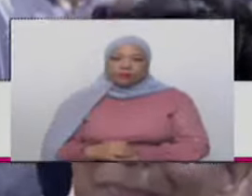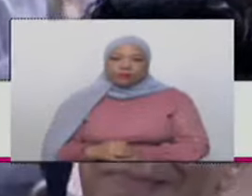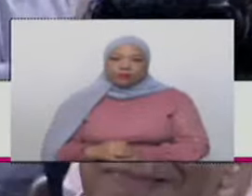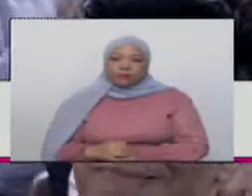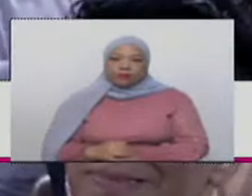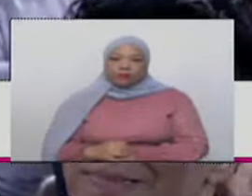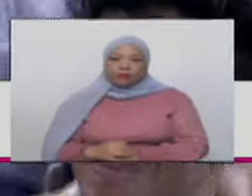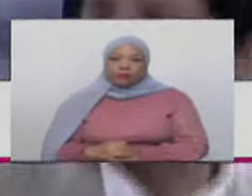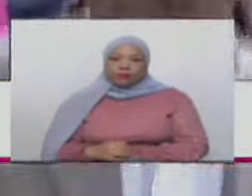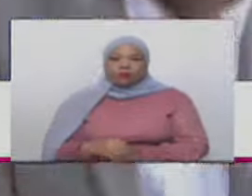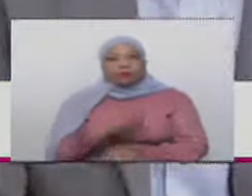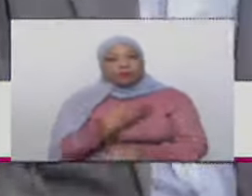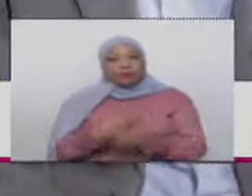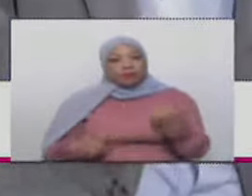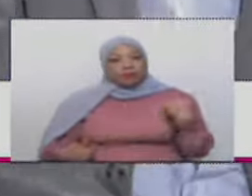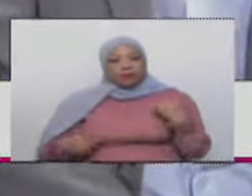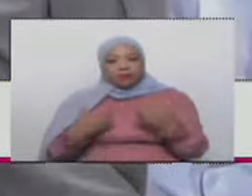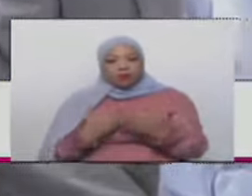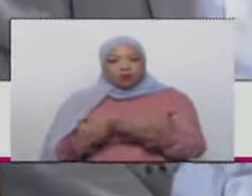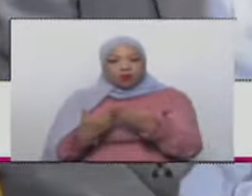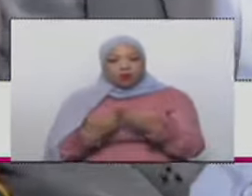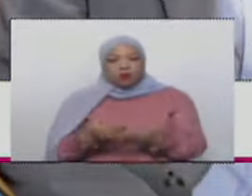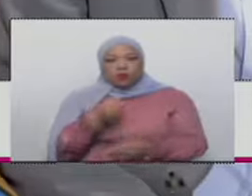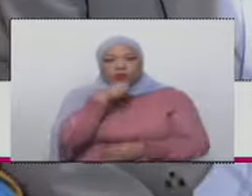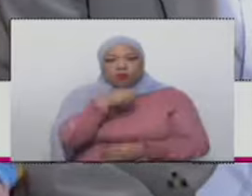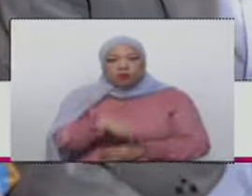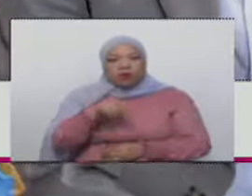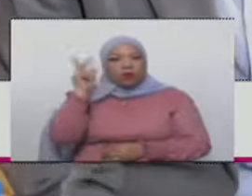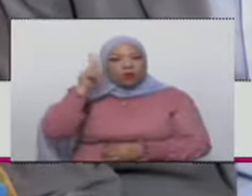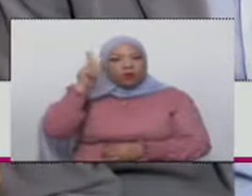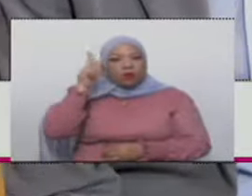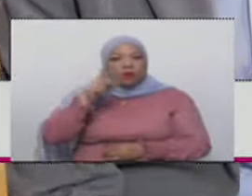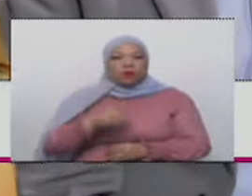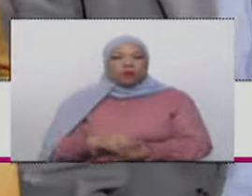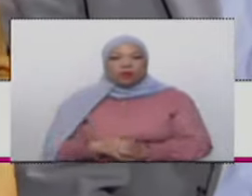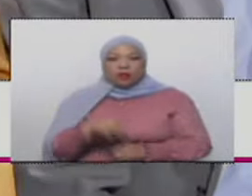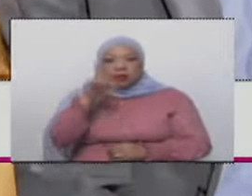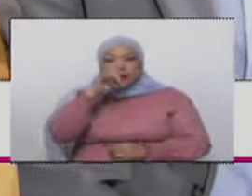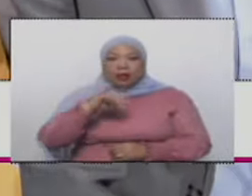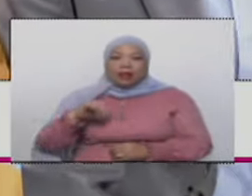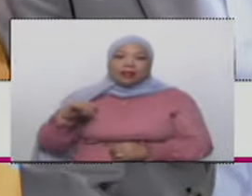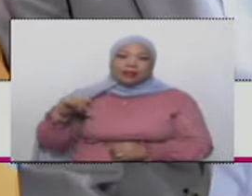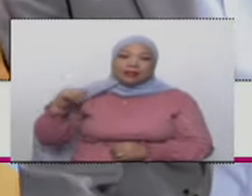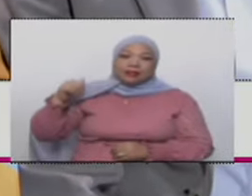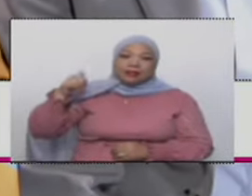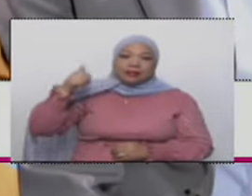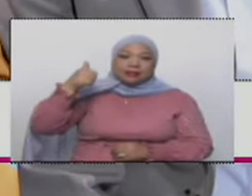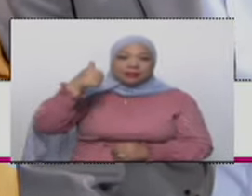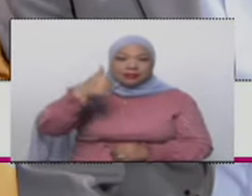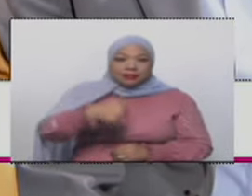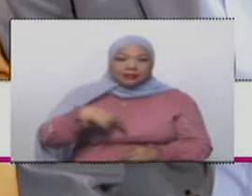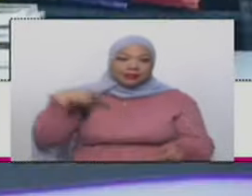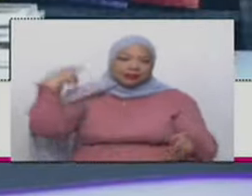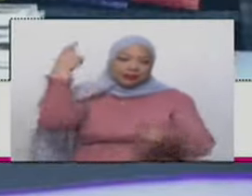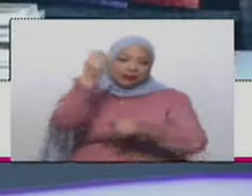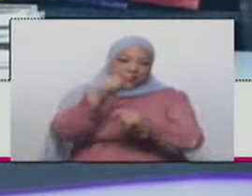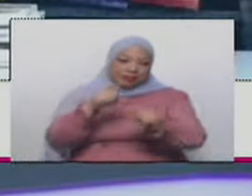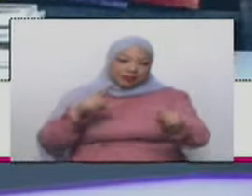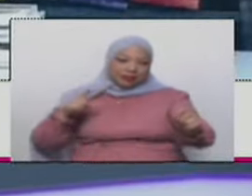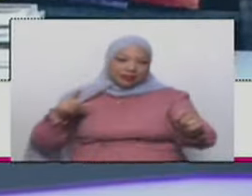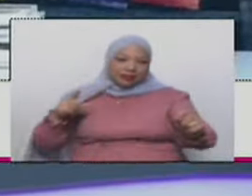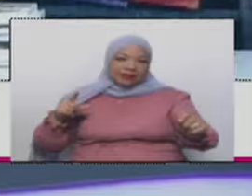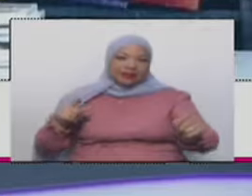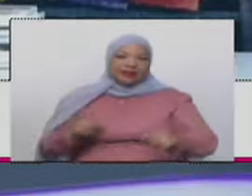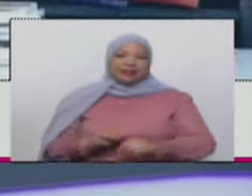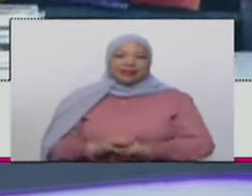presidente del Centro Nacional de Estudios Históricos. Profesor, aquellos años en el pedagógico, los años 80.